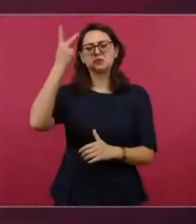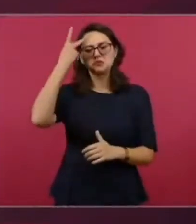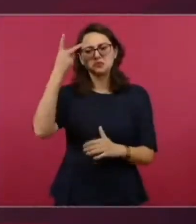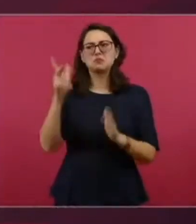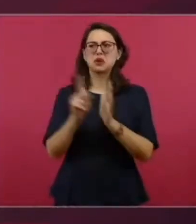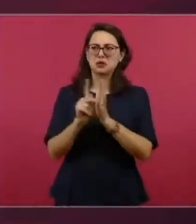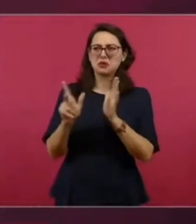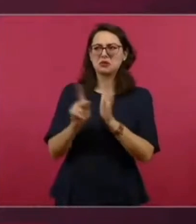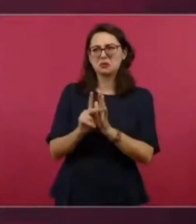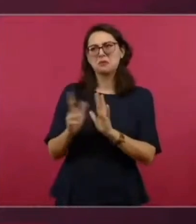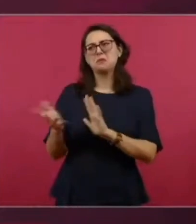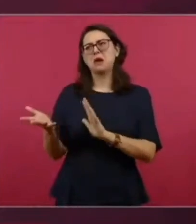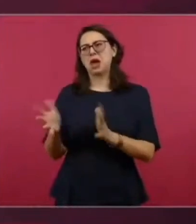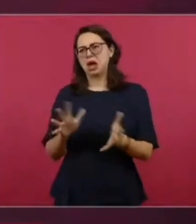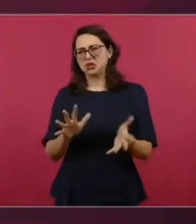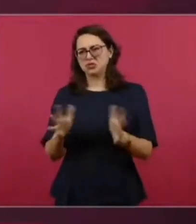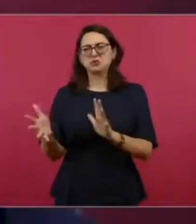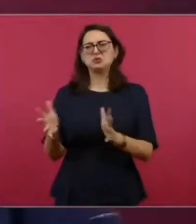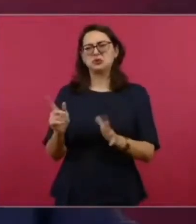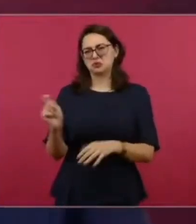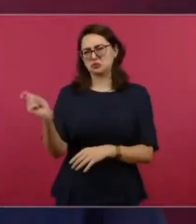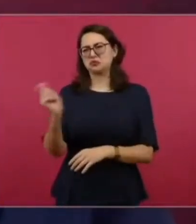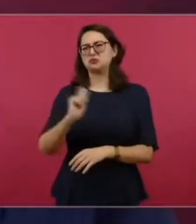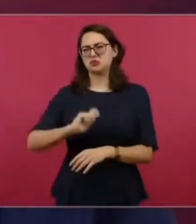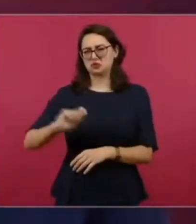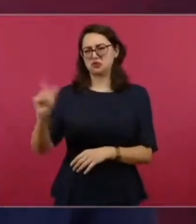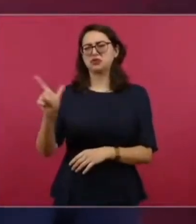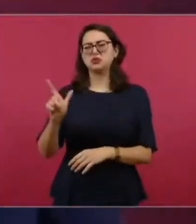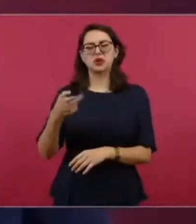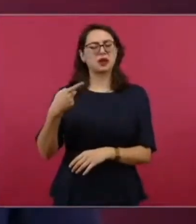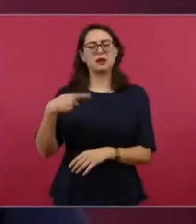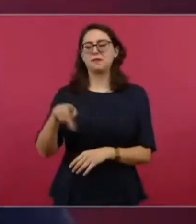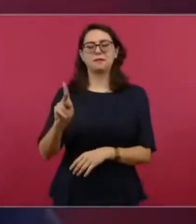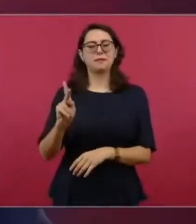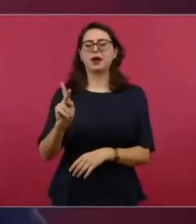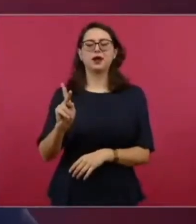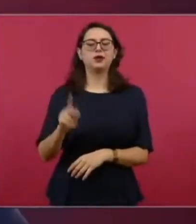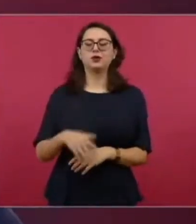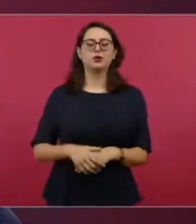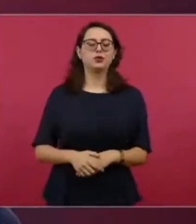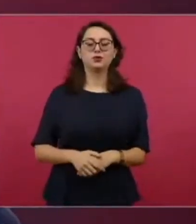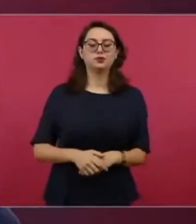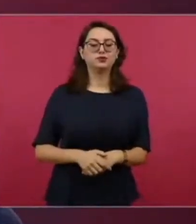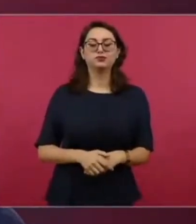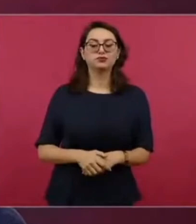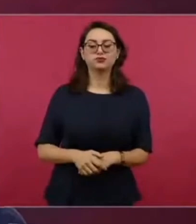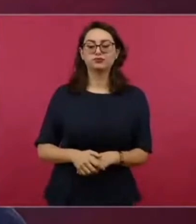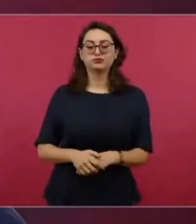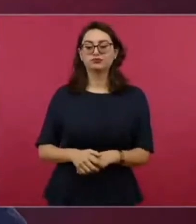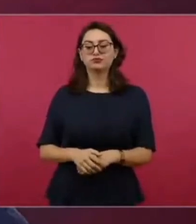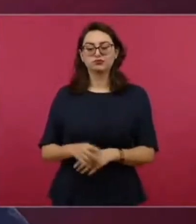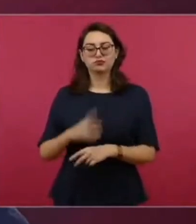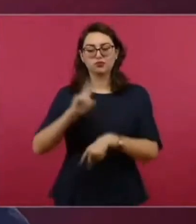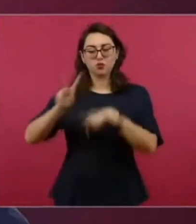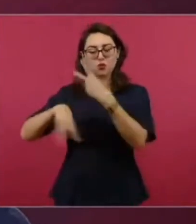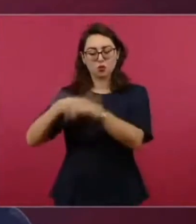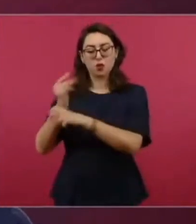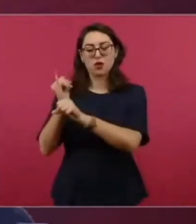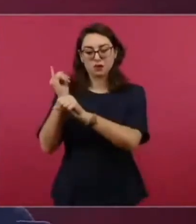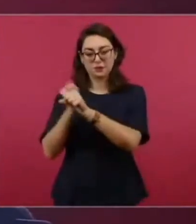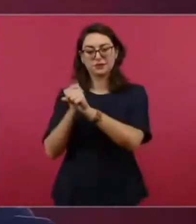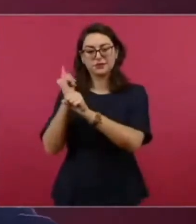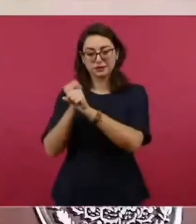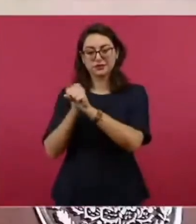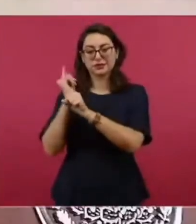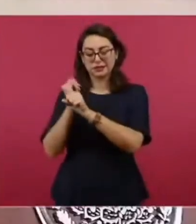son más profesionales que el reforma pero este de todas maneras